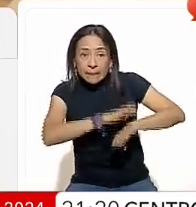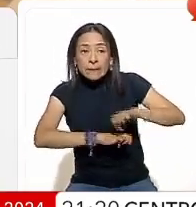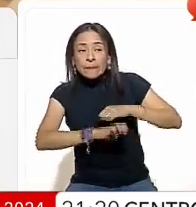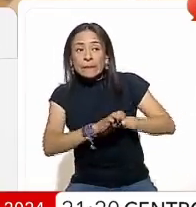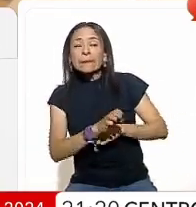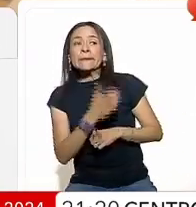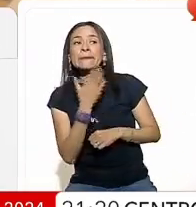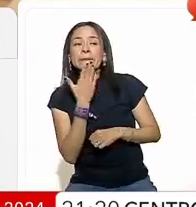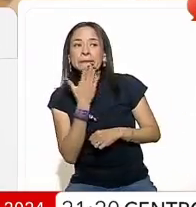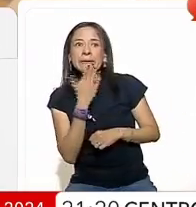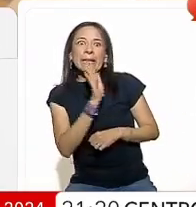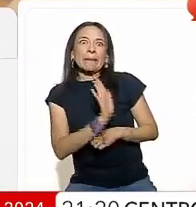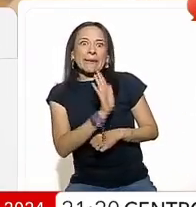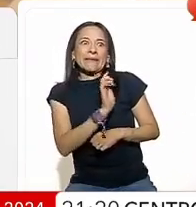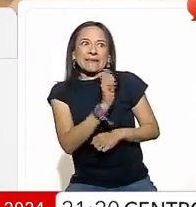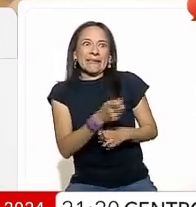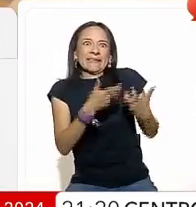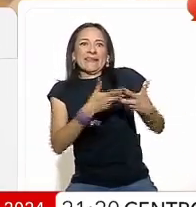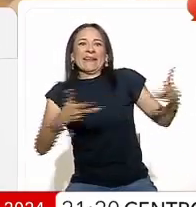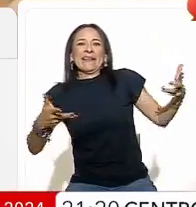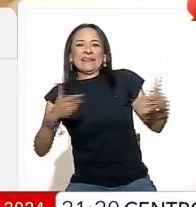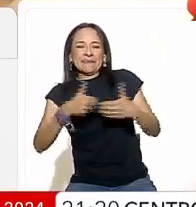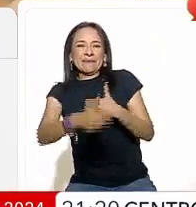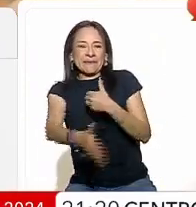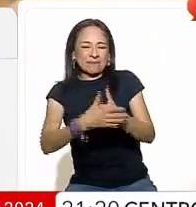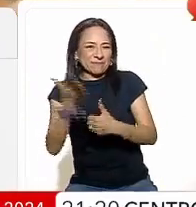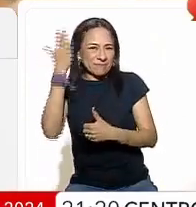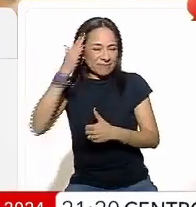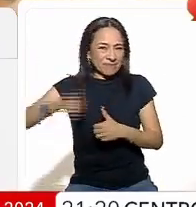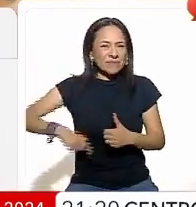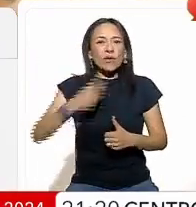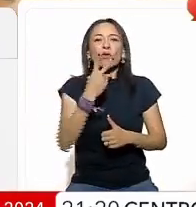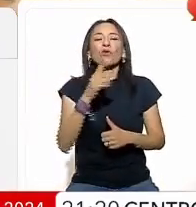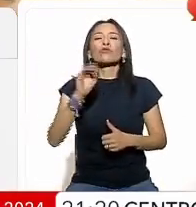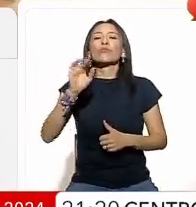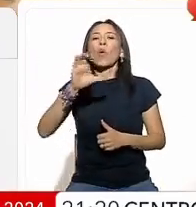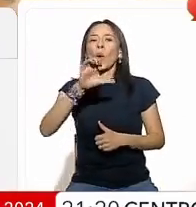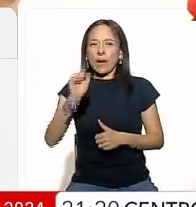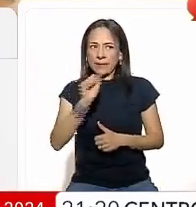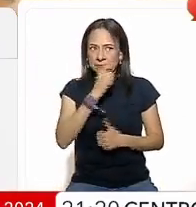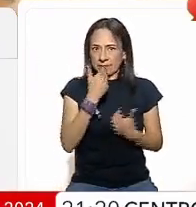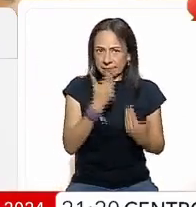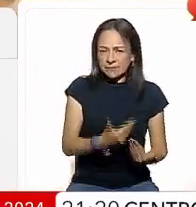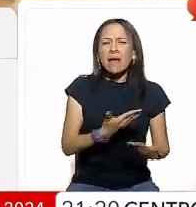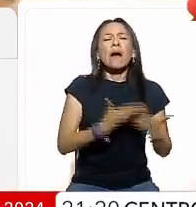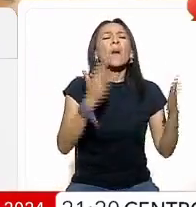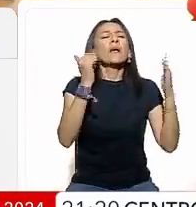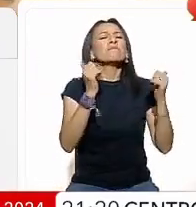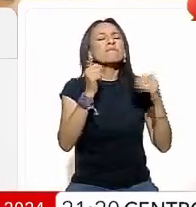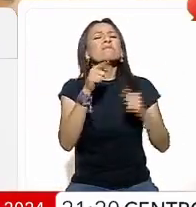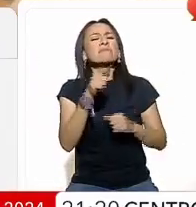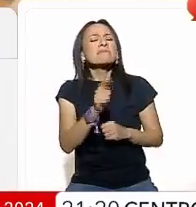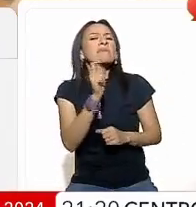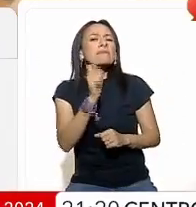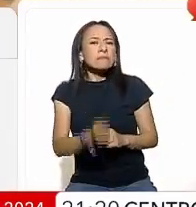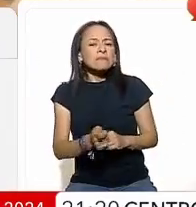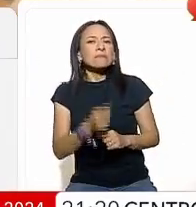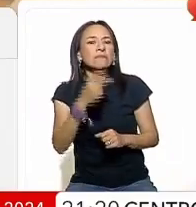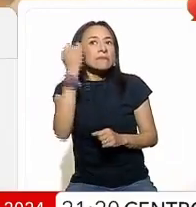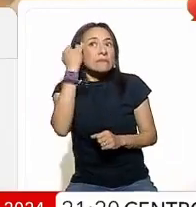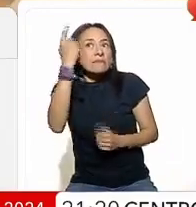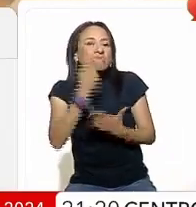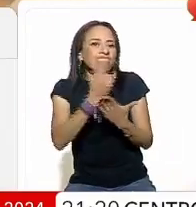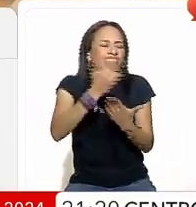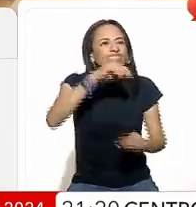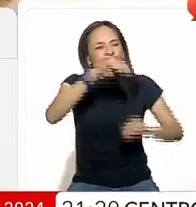adelante. Cierra otra que es Dos Bocas, que entró en operaciones este fin de semana que pasó. Para despedirnos, ¿qué balance hace de la entrega de este proyecto?